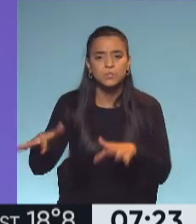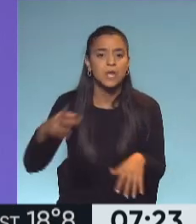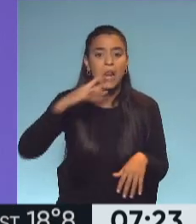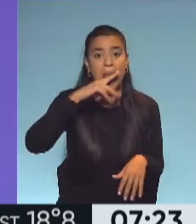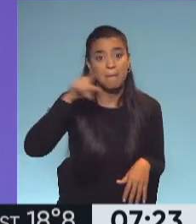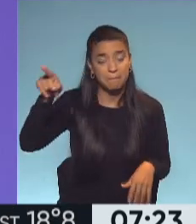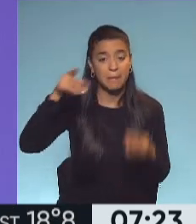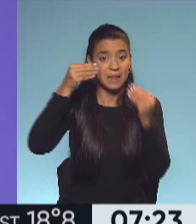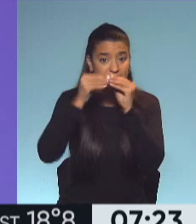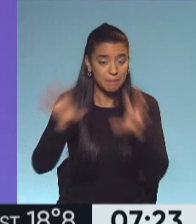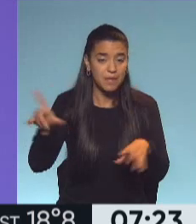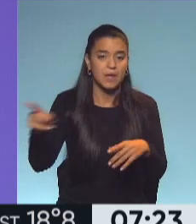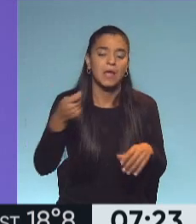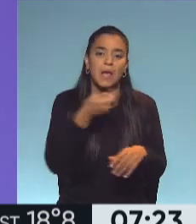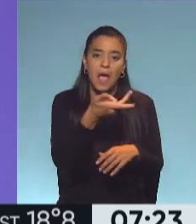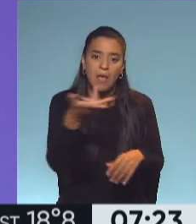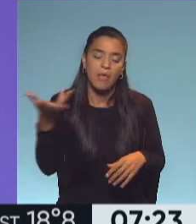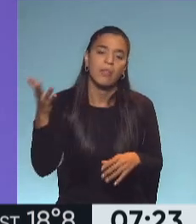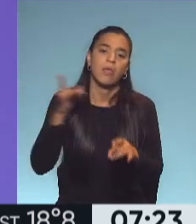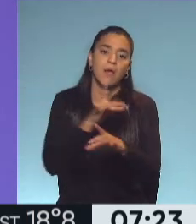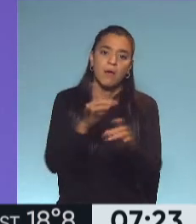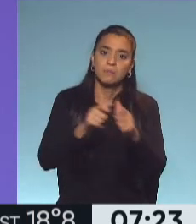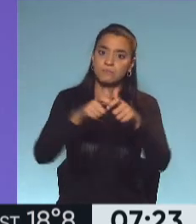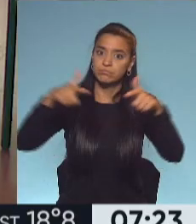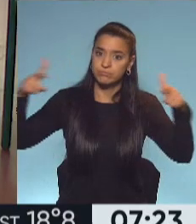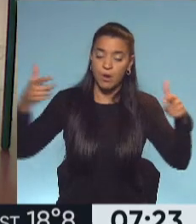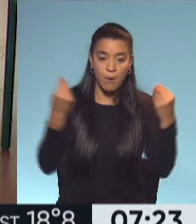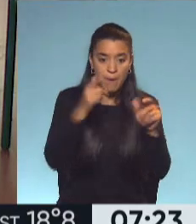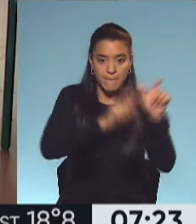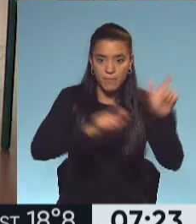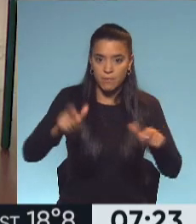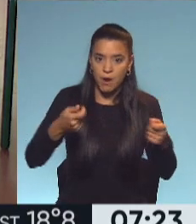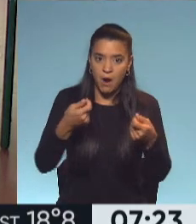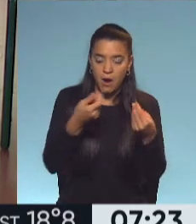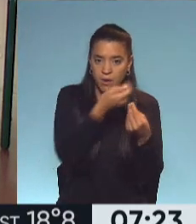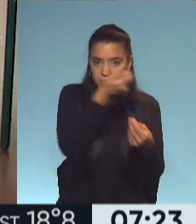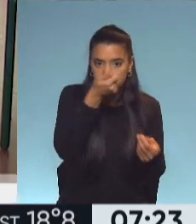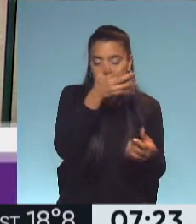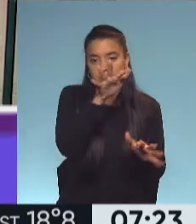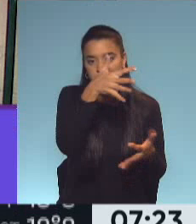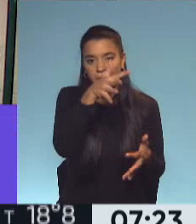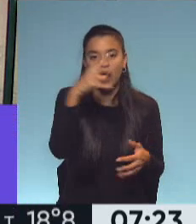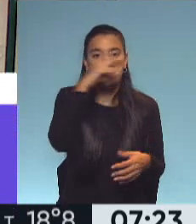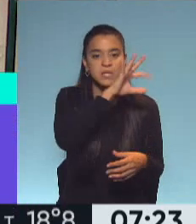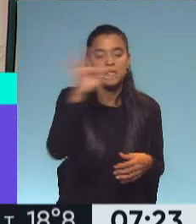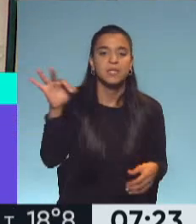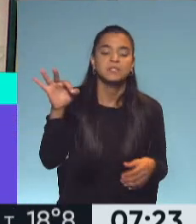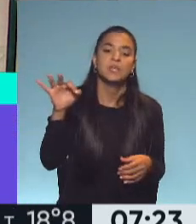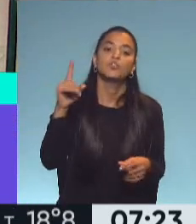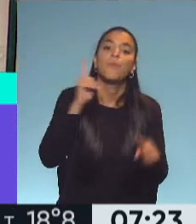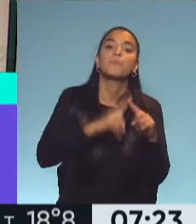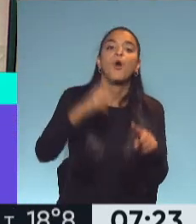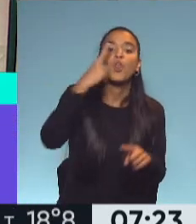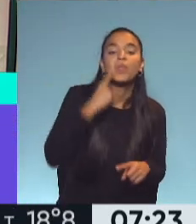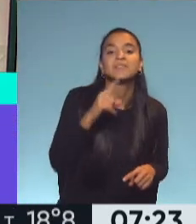había comenzado a tener una cantidad de casos muy alta para su proporción de personas. De hecho, estaba más o menos con 700 casos diarios para